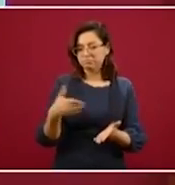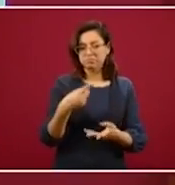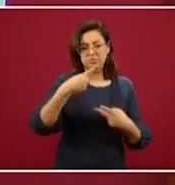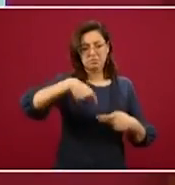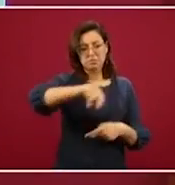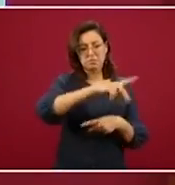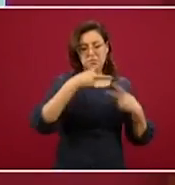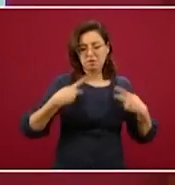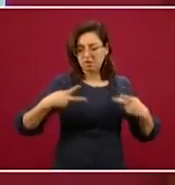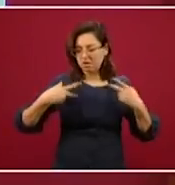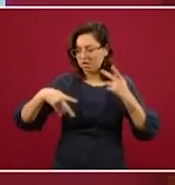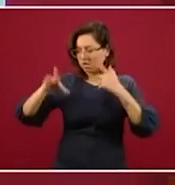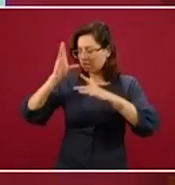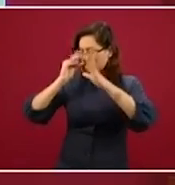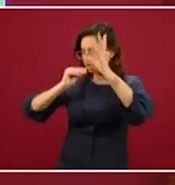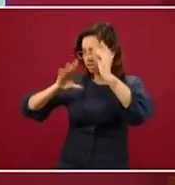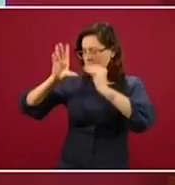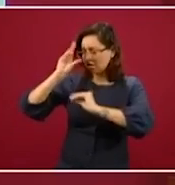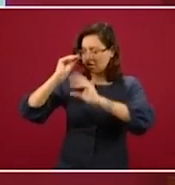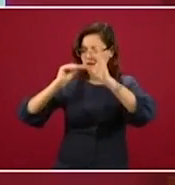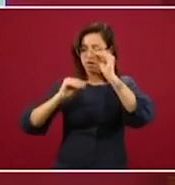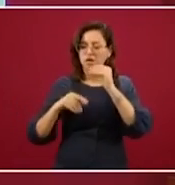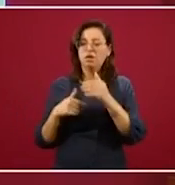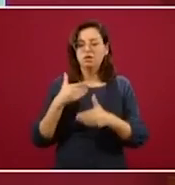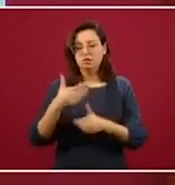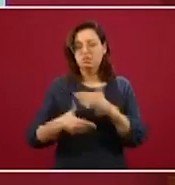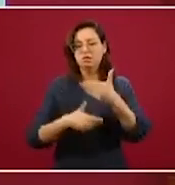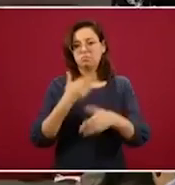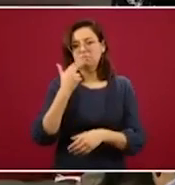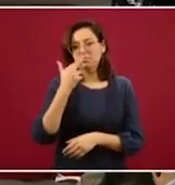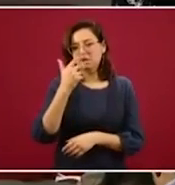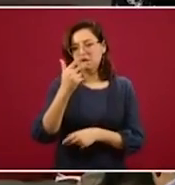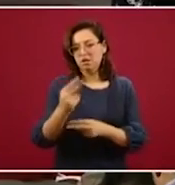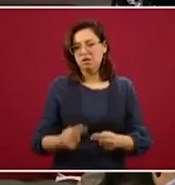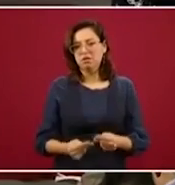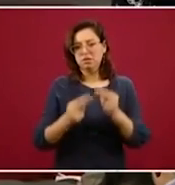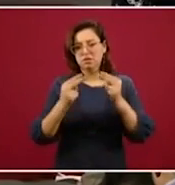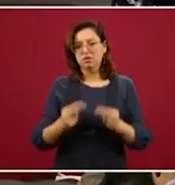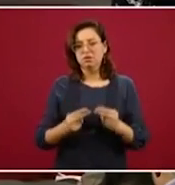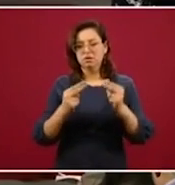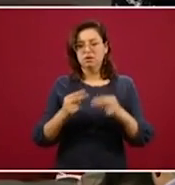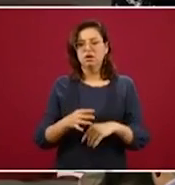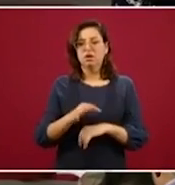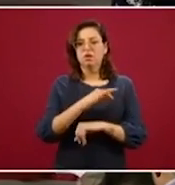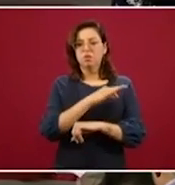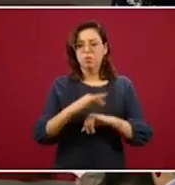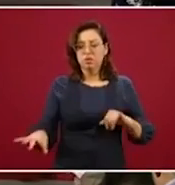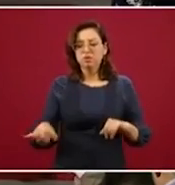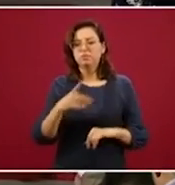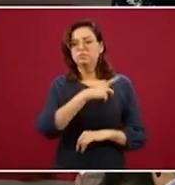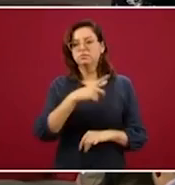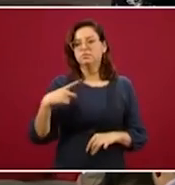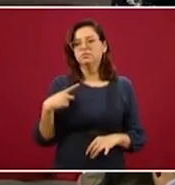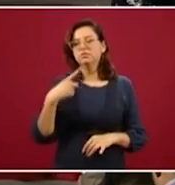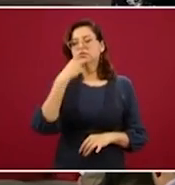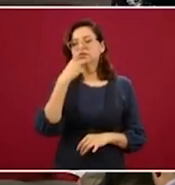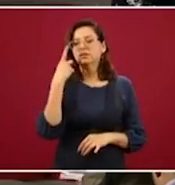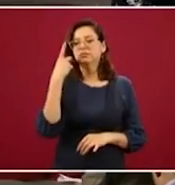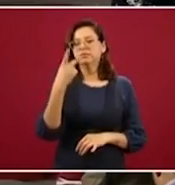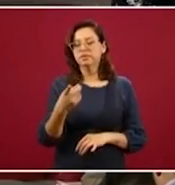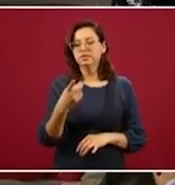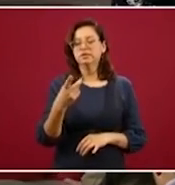hagan sus talleres, sus tareas y vayan mejorando. Simplemente para terminar, es muy importante que